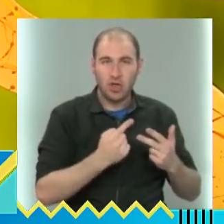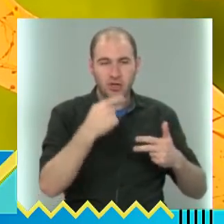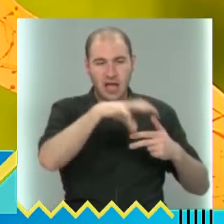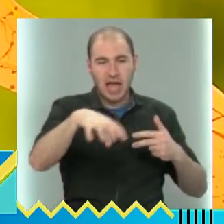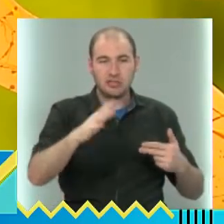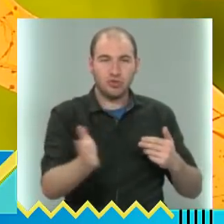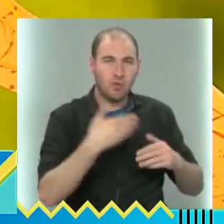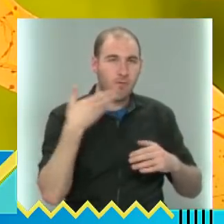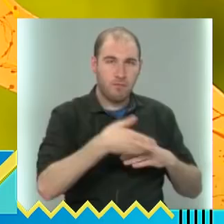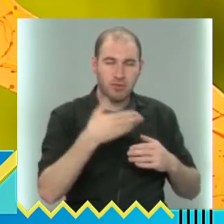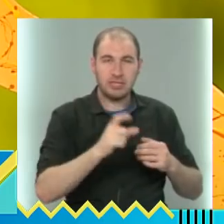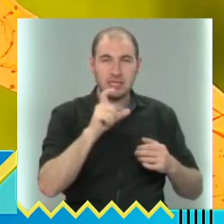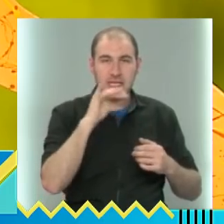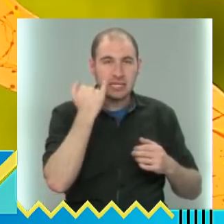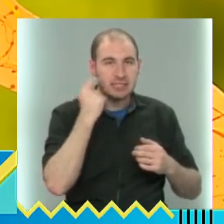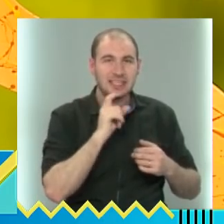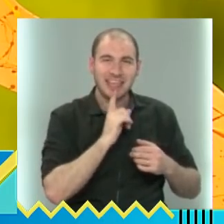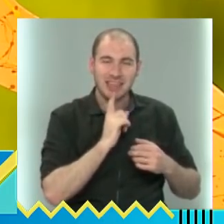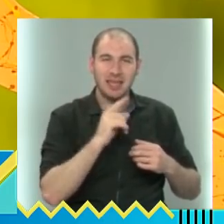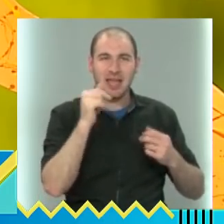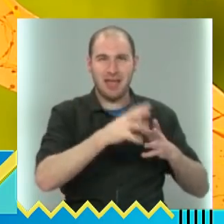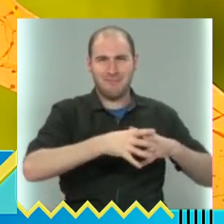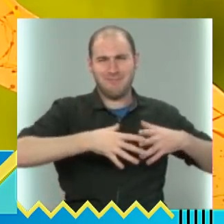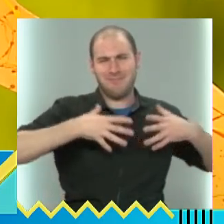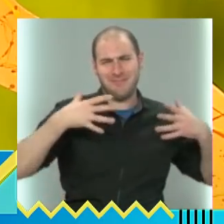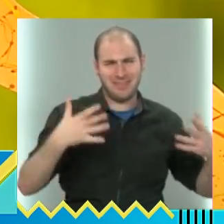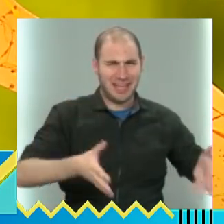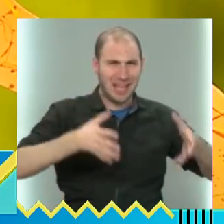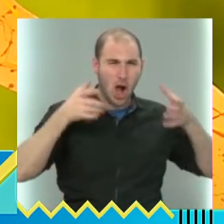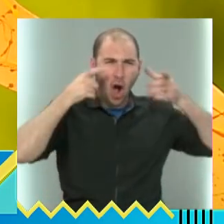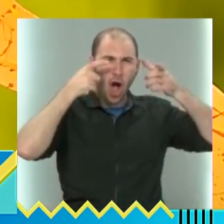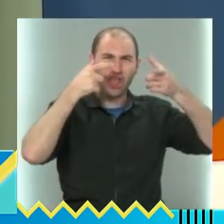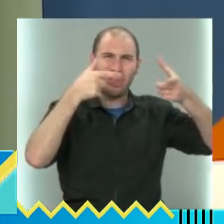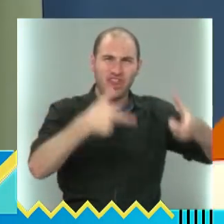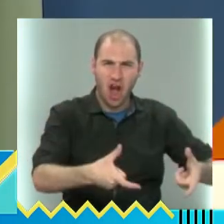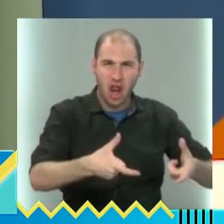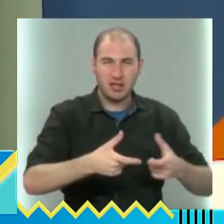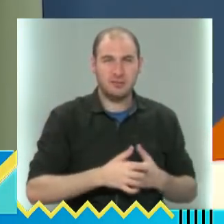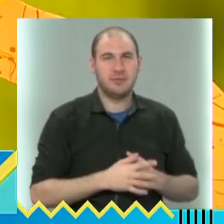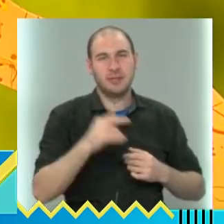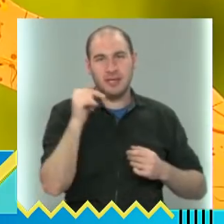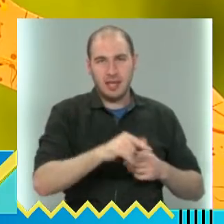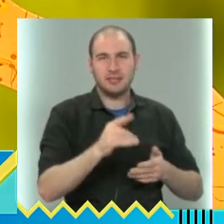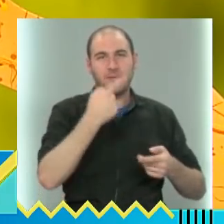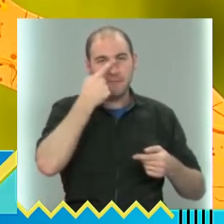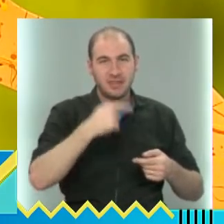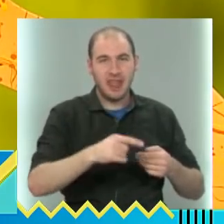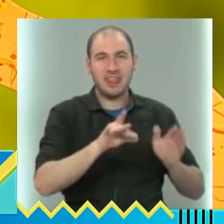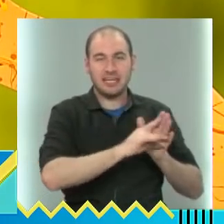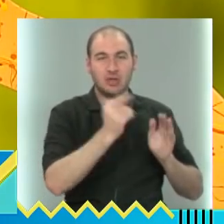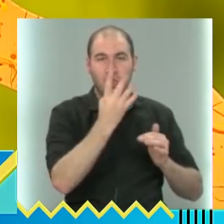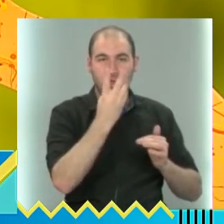las áreas estuvieron presentes, el CRISIT. Fue un sobredimensionamiento de control que obviamente eso dio como resultado el